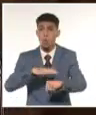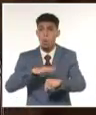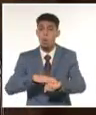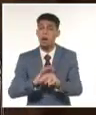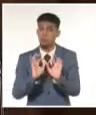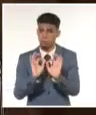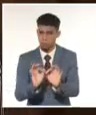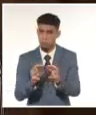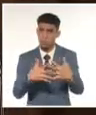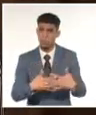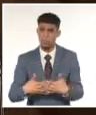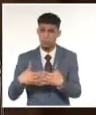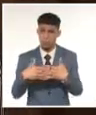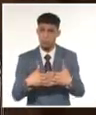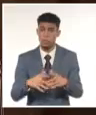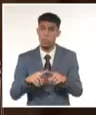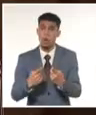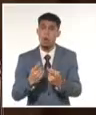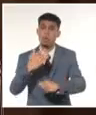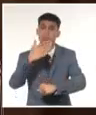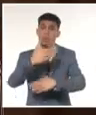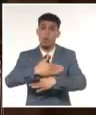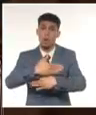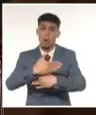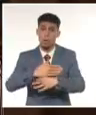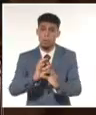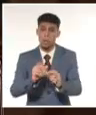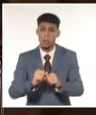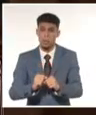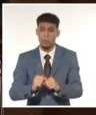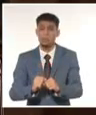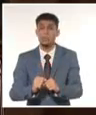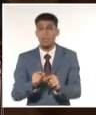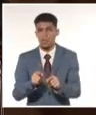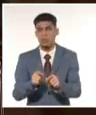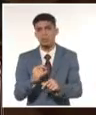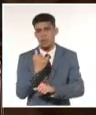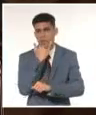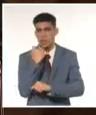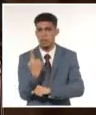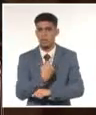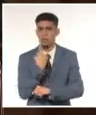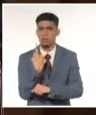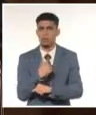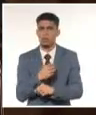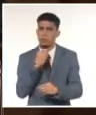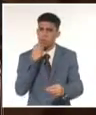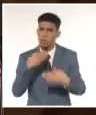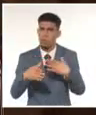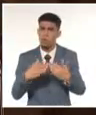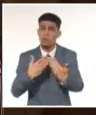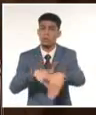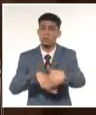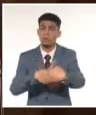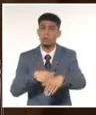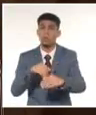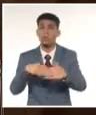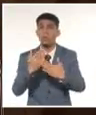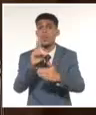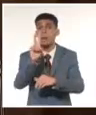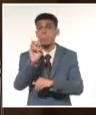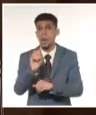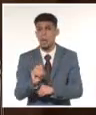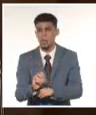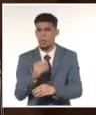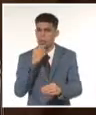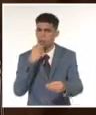cerco que apuesta por contenernos y asfixiarnos, nos movilizaremos en las calles con el mínimo empleo